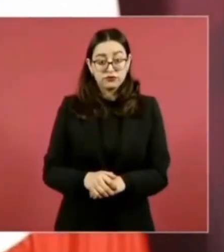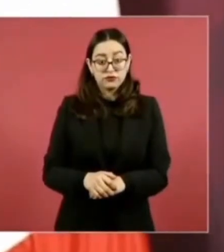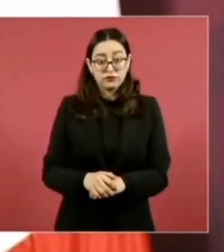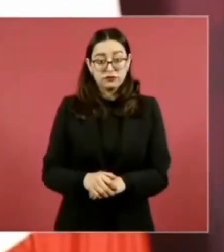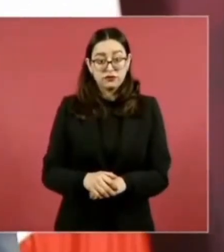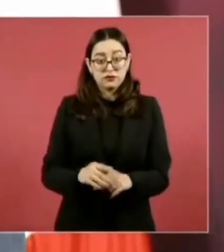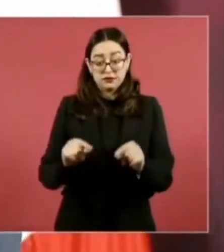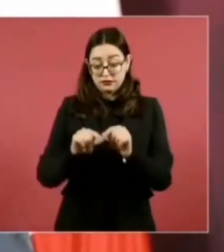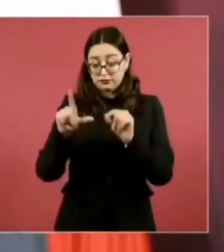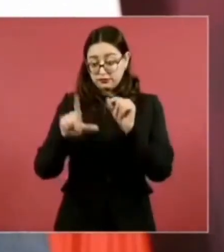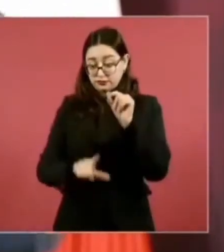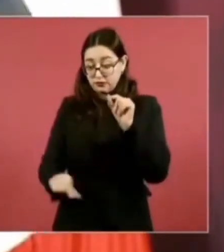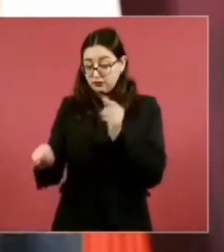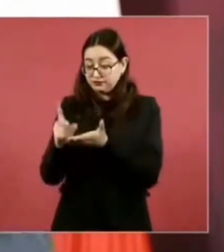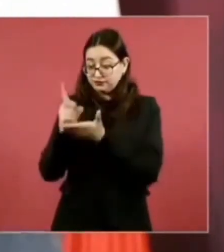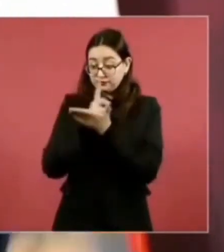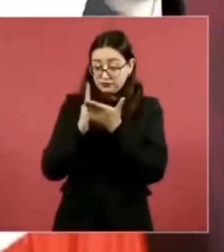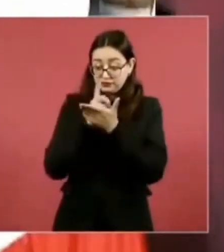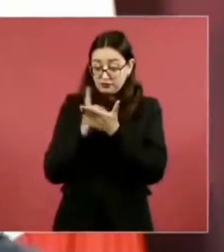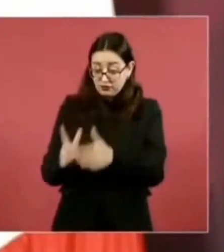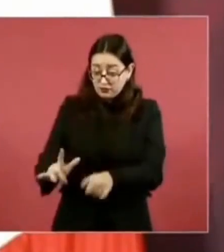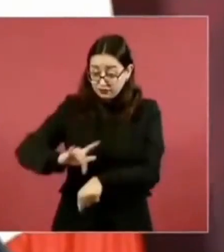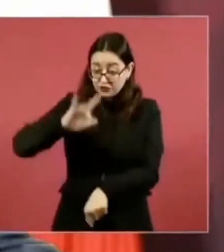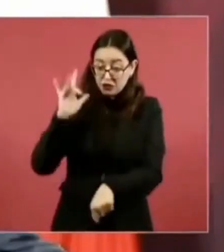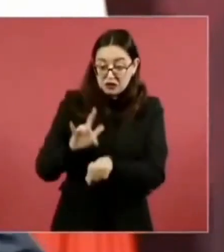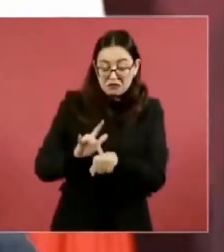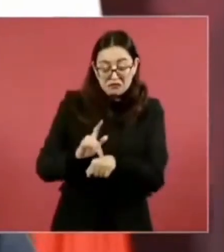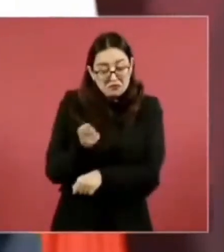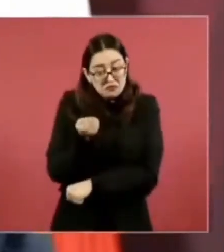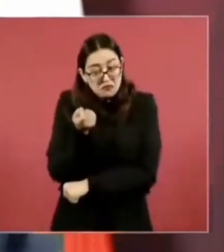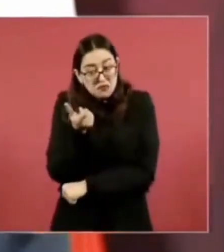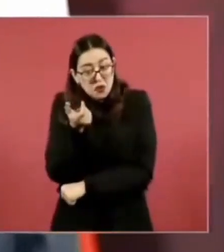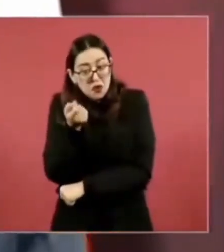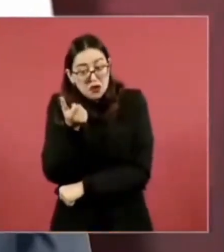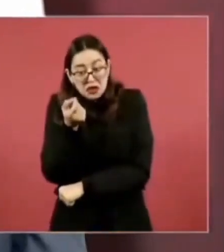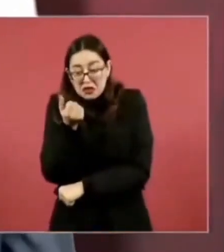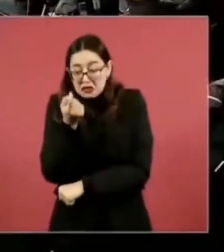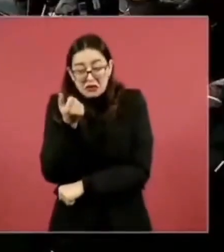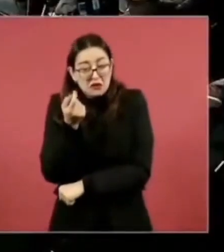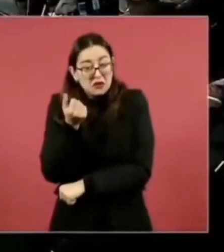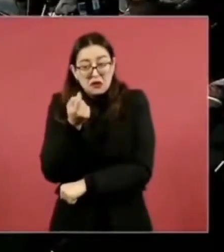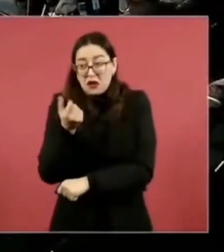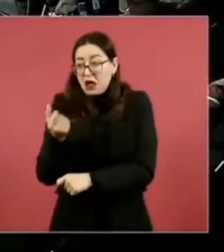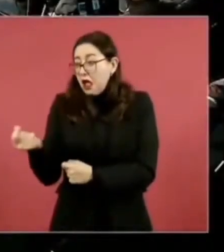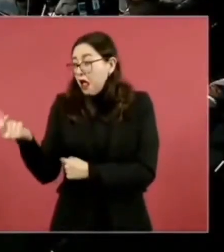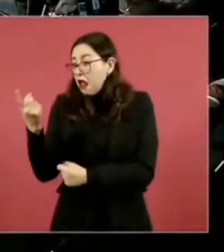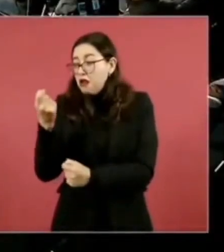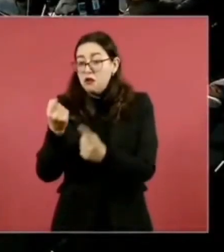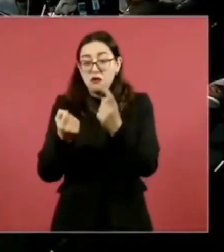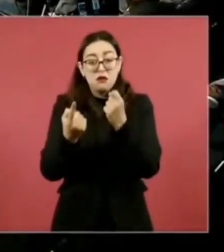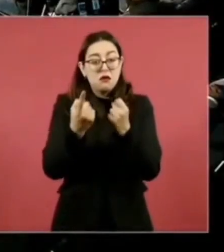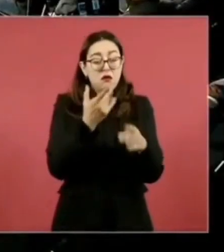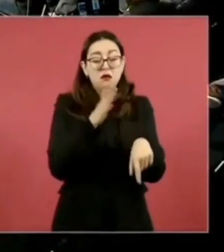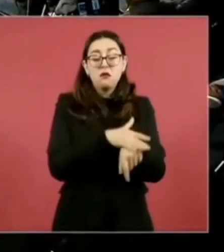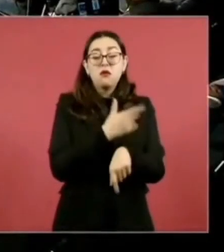el consumo de droga que se tiene en Estados Unidos. Díganme,